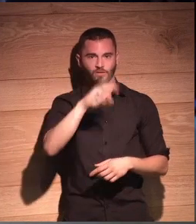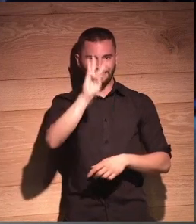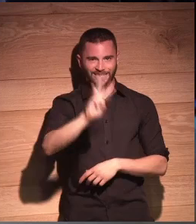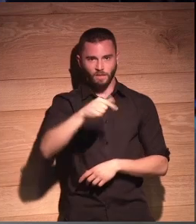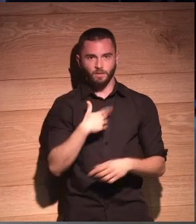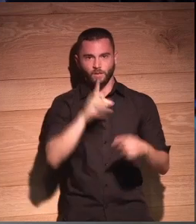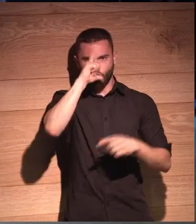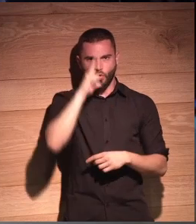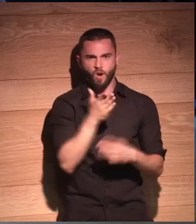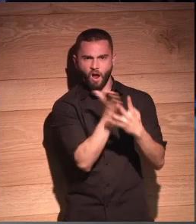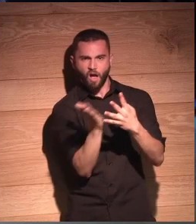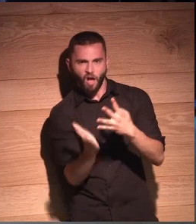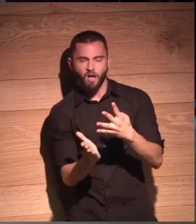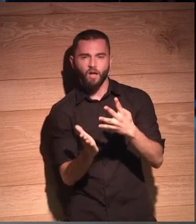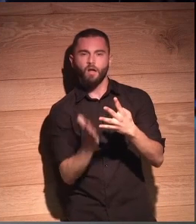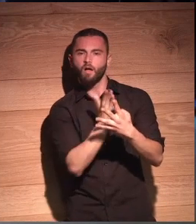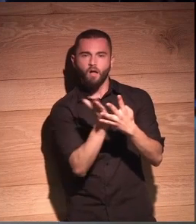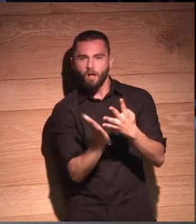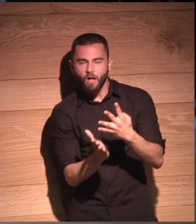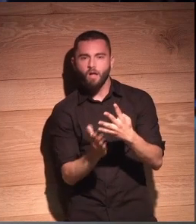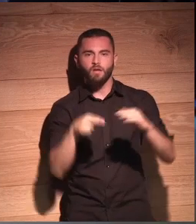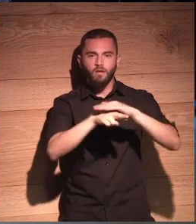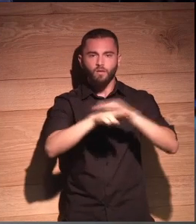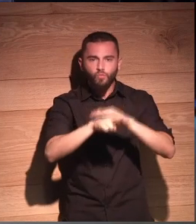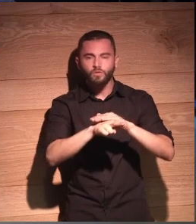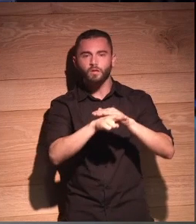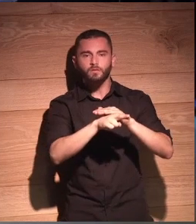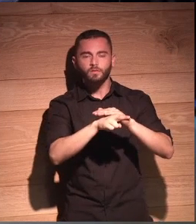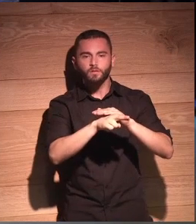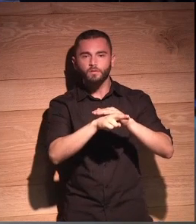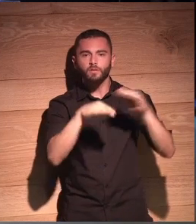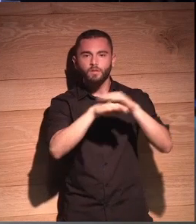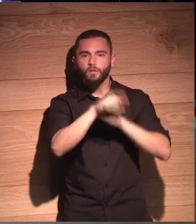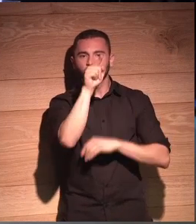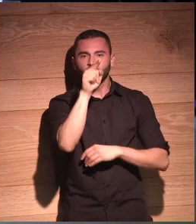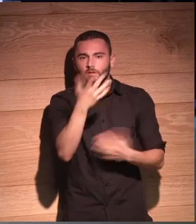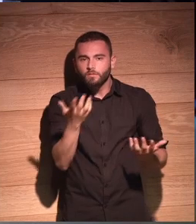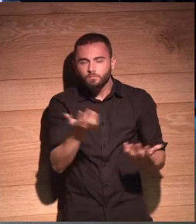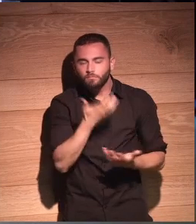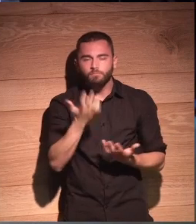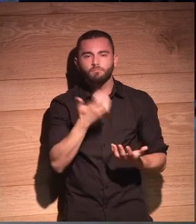posibilidades de la Luna como suministro de recursos de